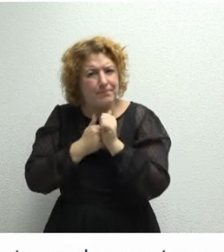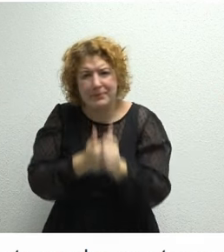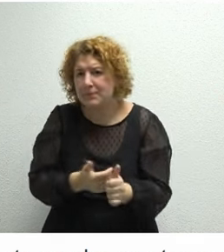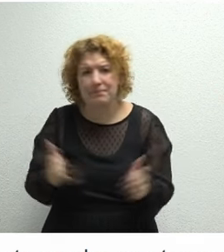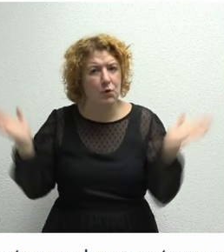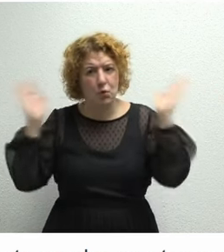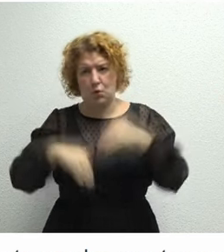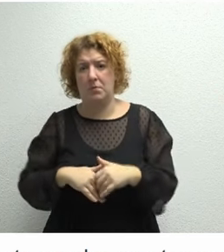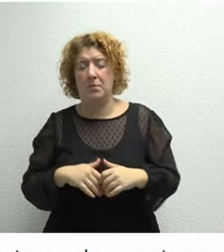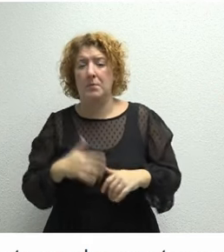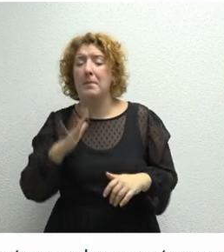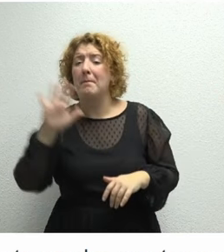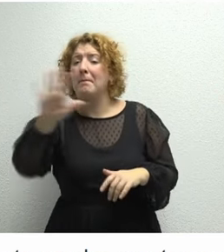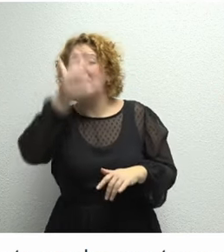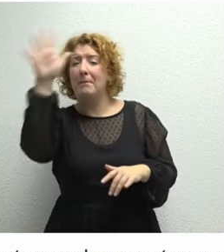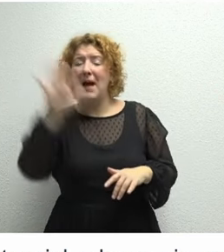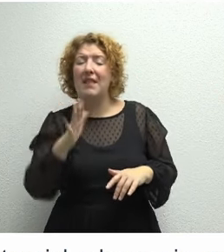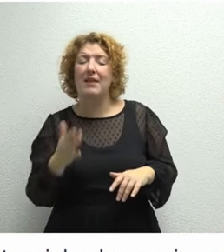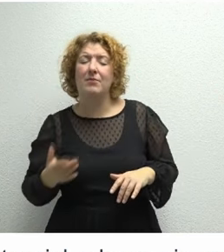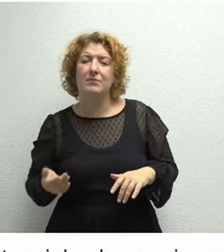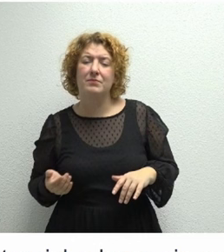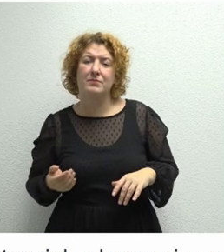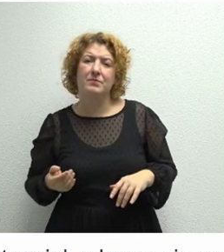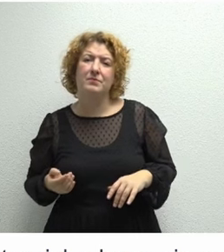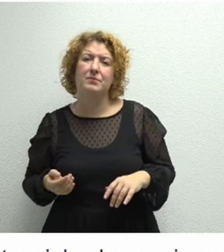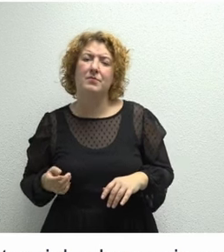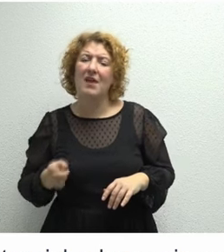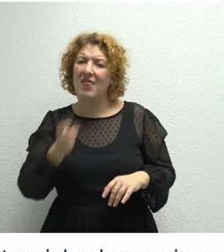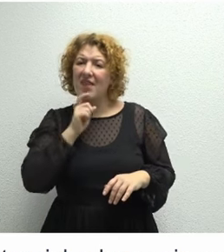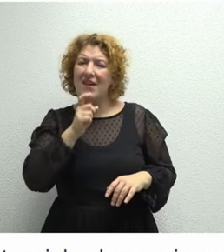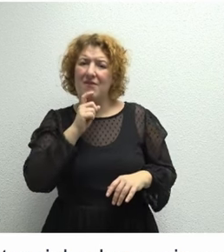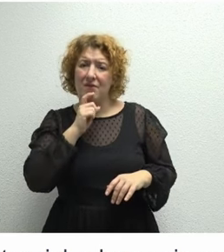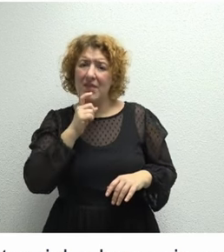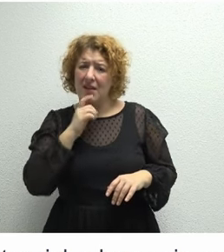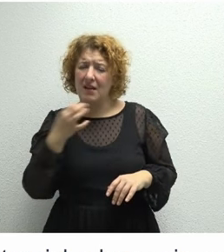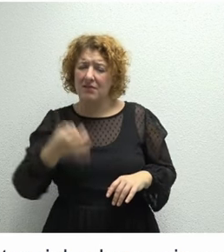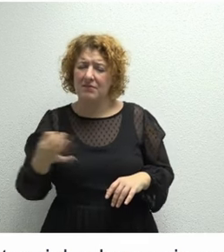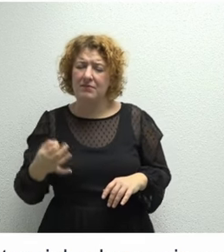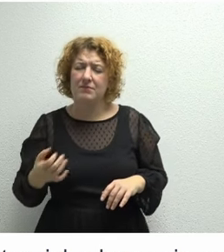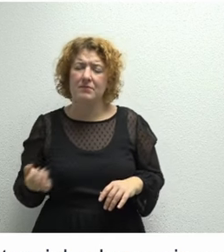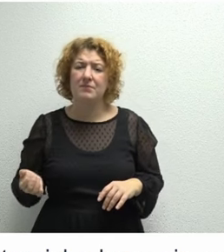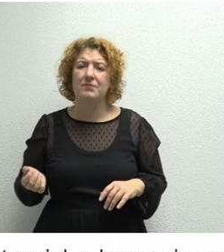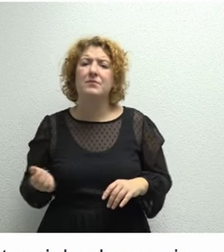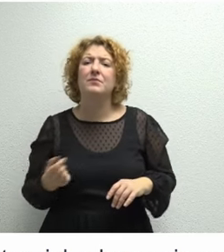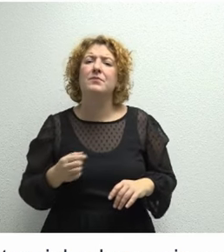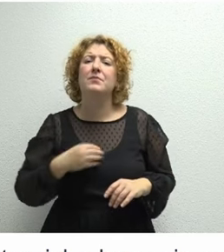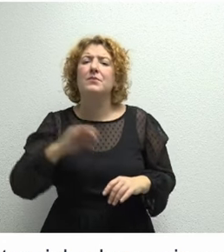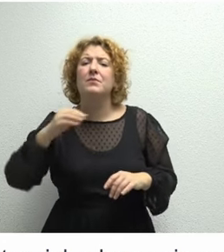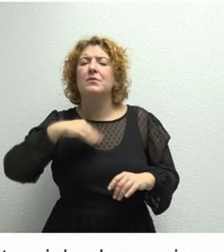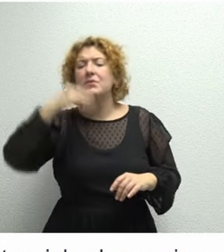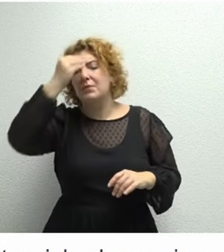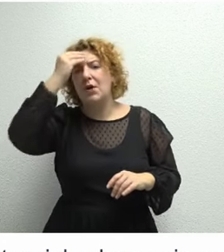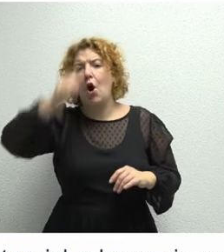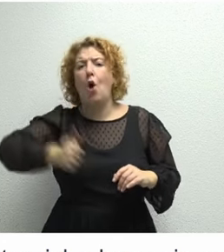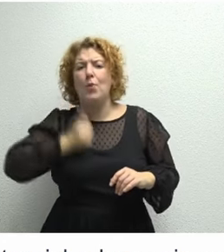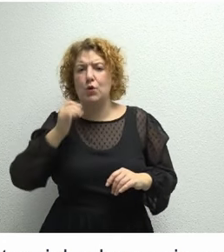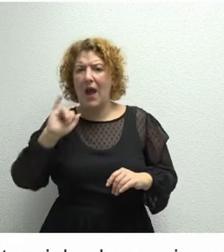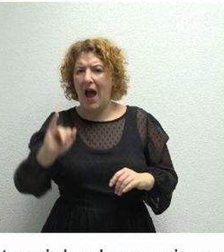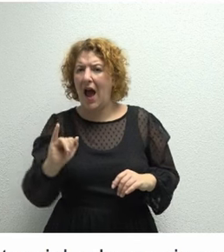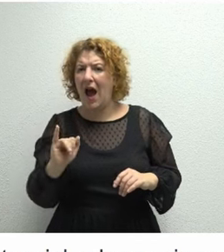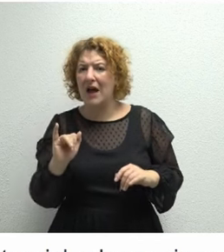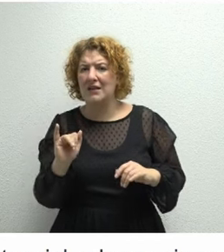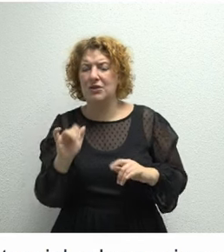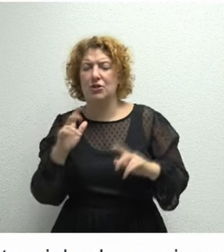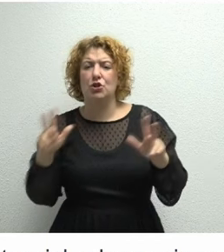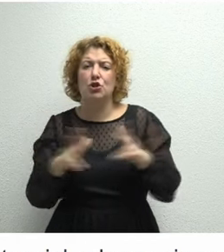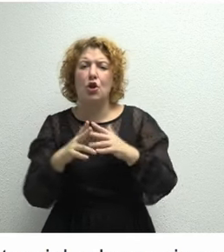realidad que parece como muy Eh pues muy complicada cierto pero yo creo que también tenemos mucha oportunidad en todas las red de